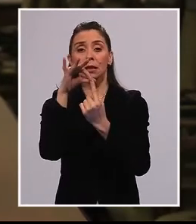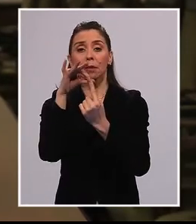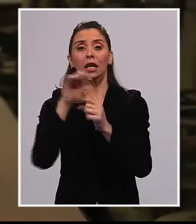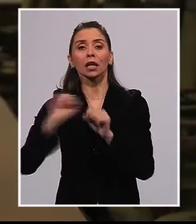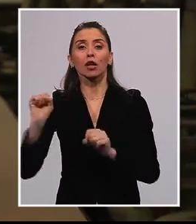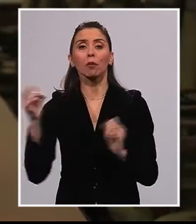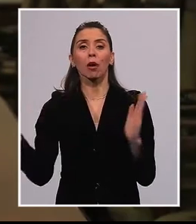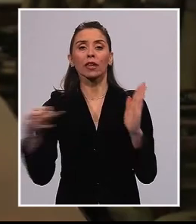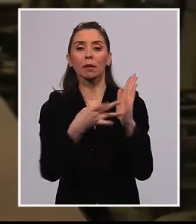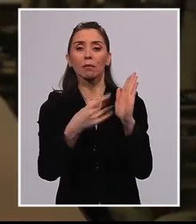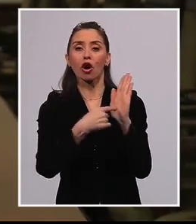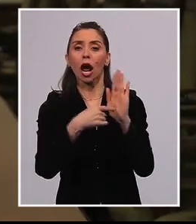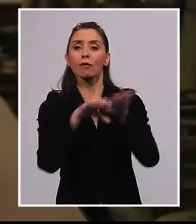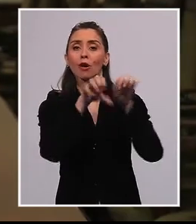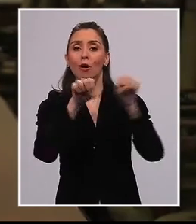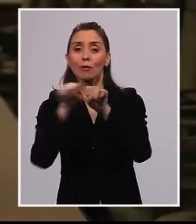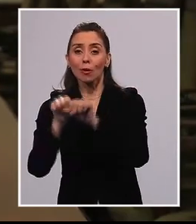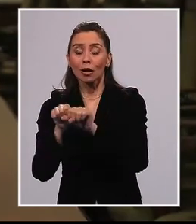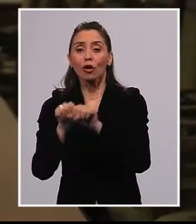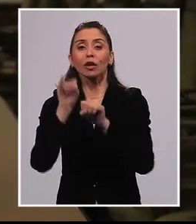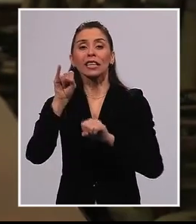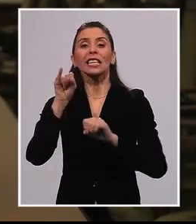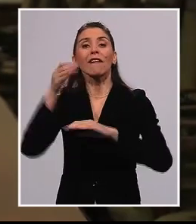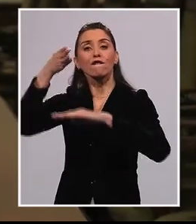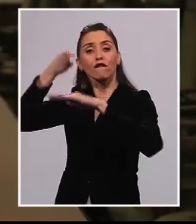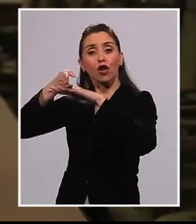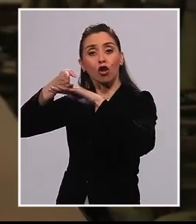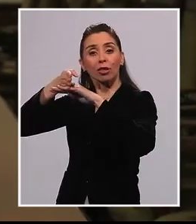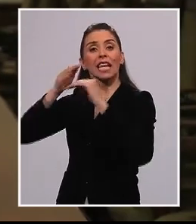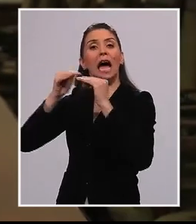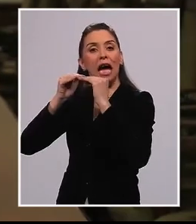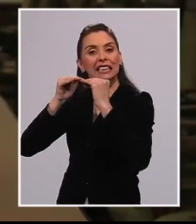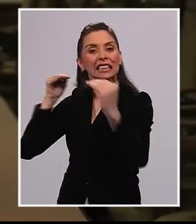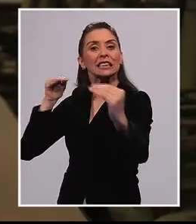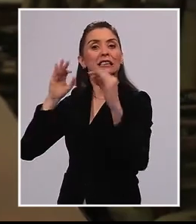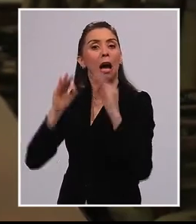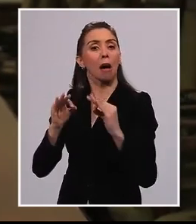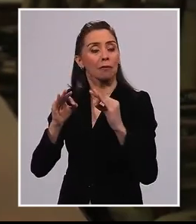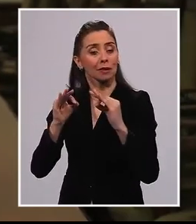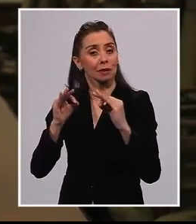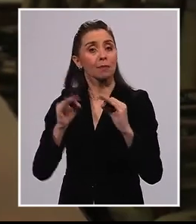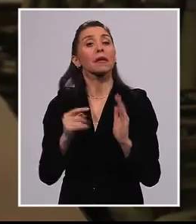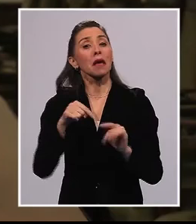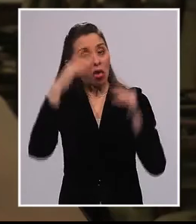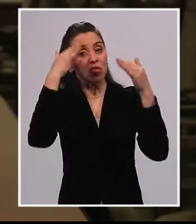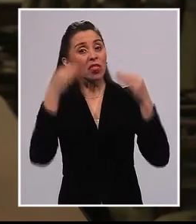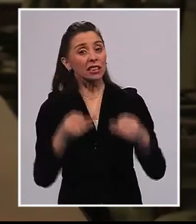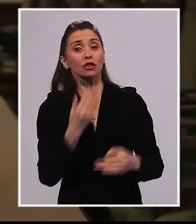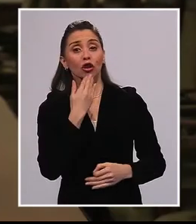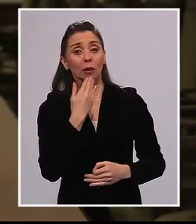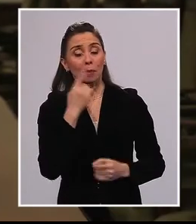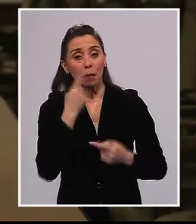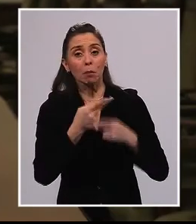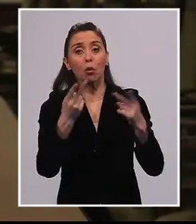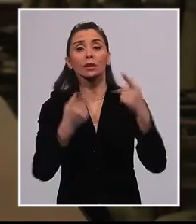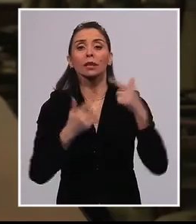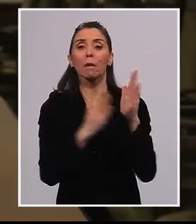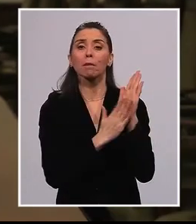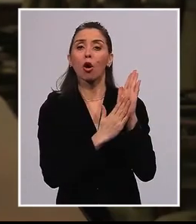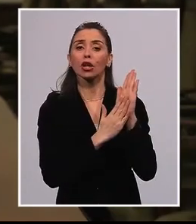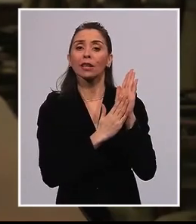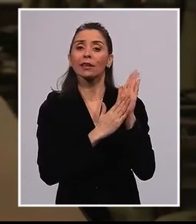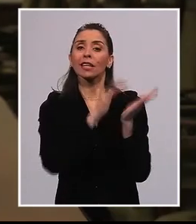inviolabilidad de los tratados y la estabilidad de las fronteras y también esta decisión refleja la política de estado que